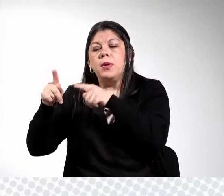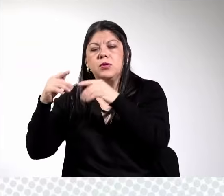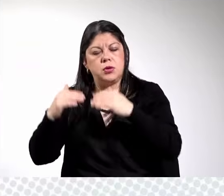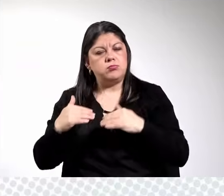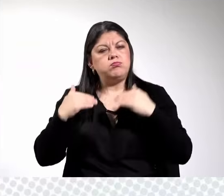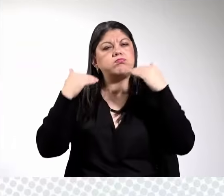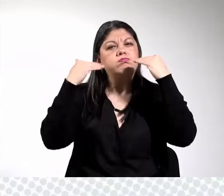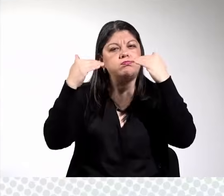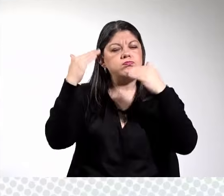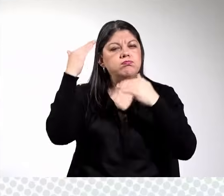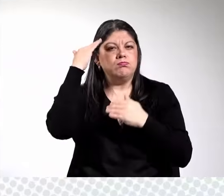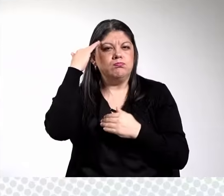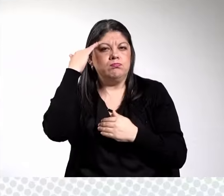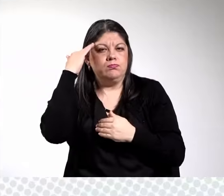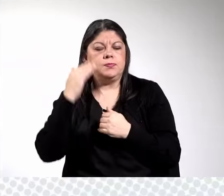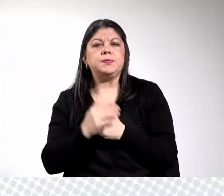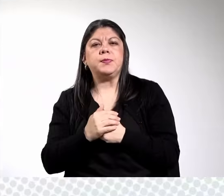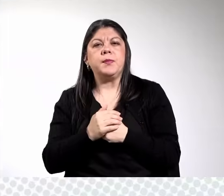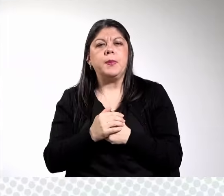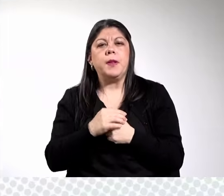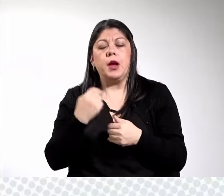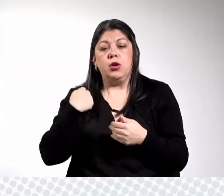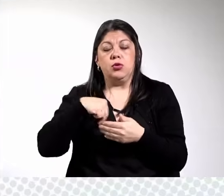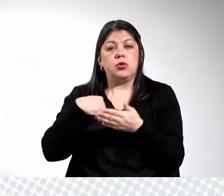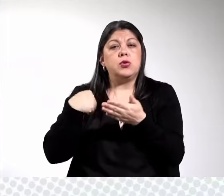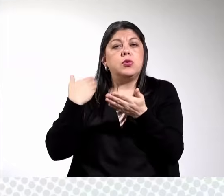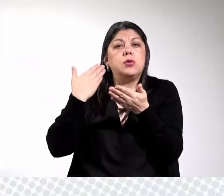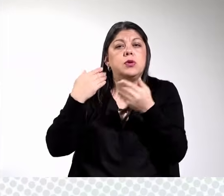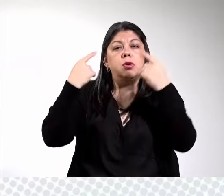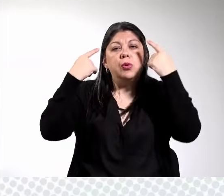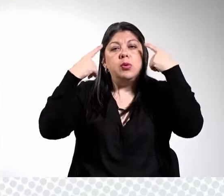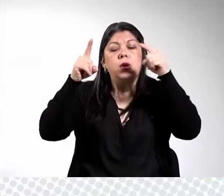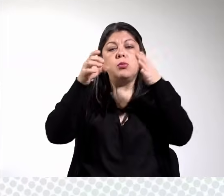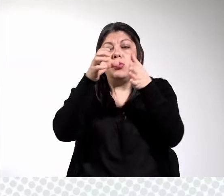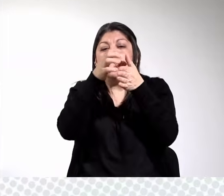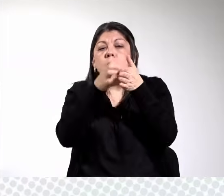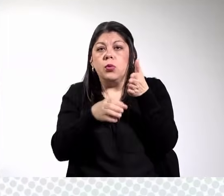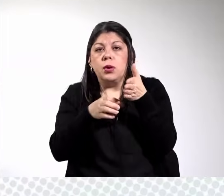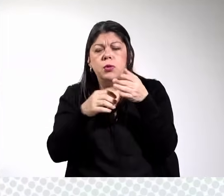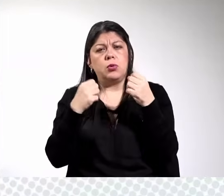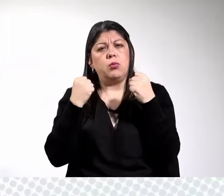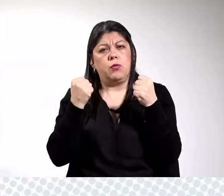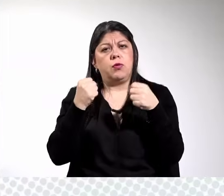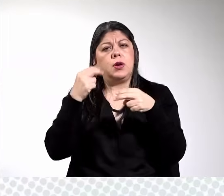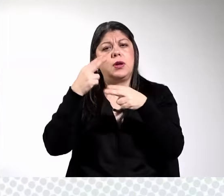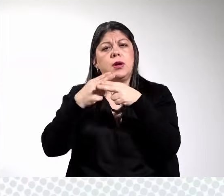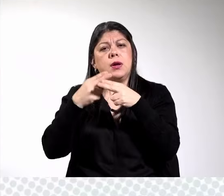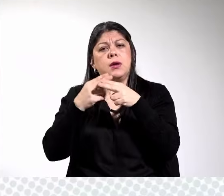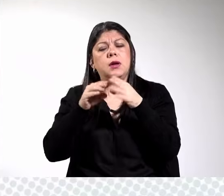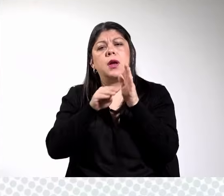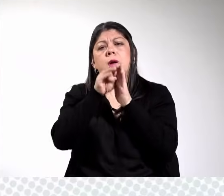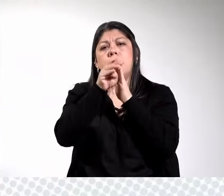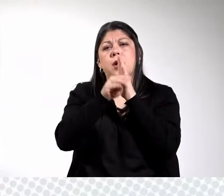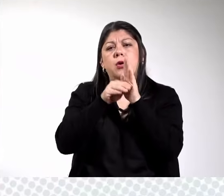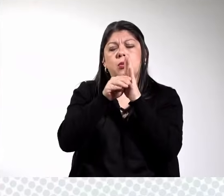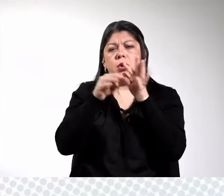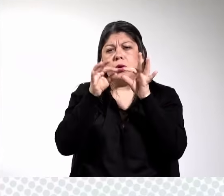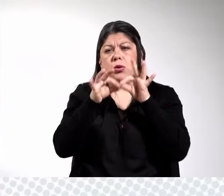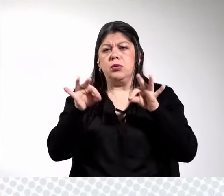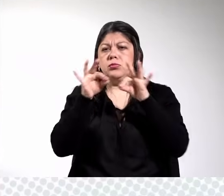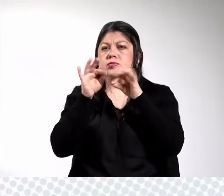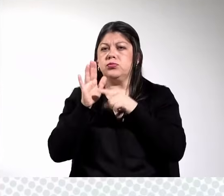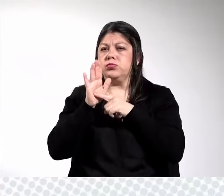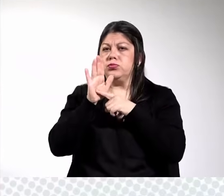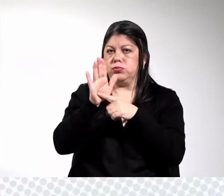nivel, y que llegamos a hacer un capítulo muy fuerte con algo que se llama currícula relevante. Ya